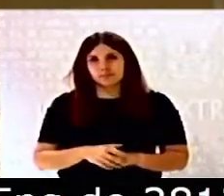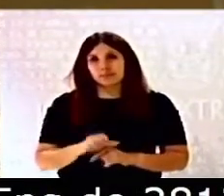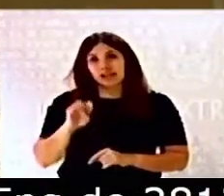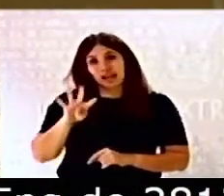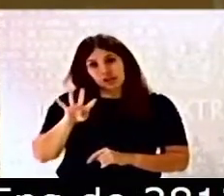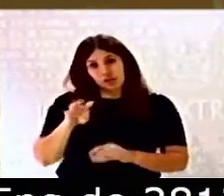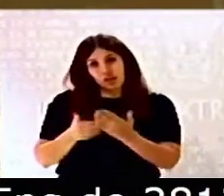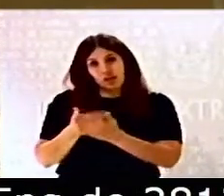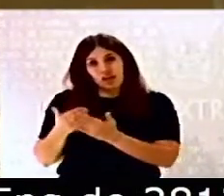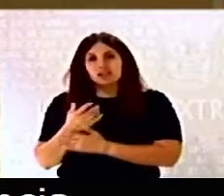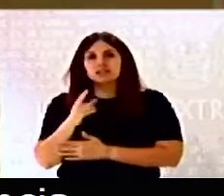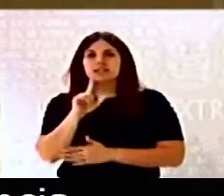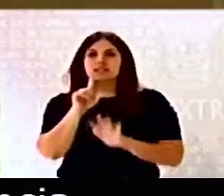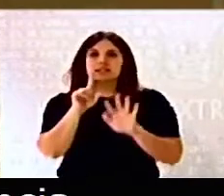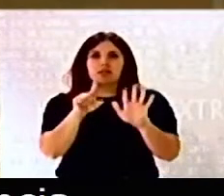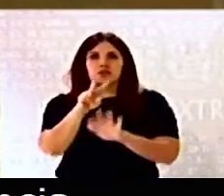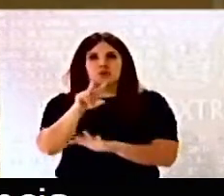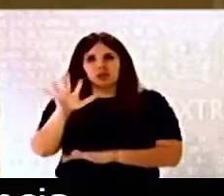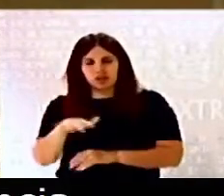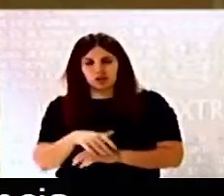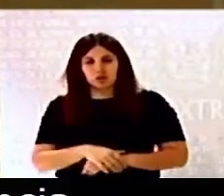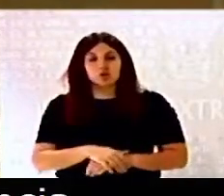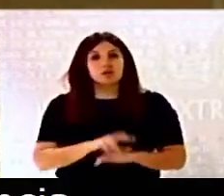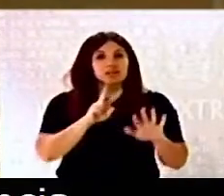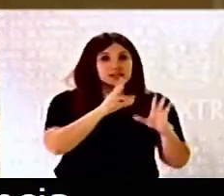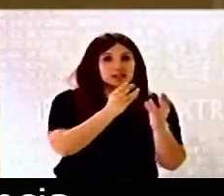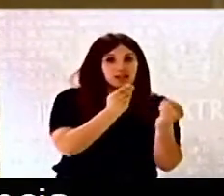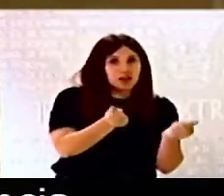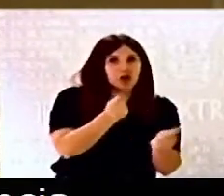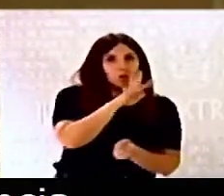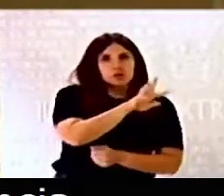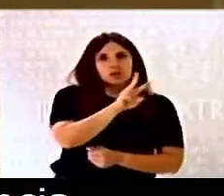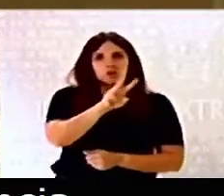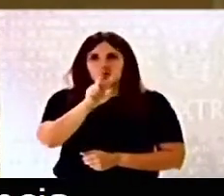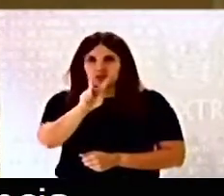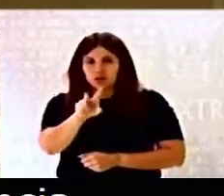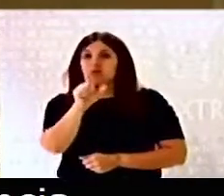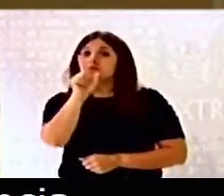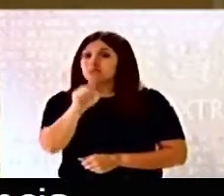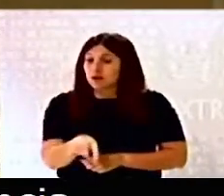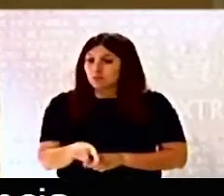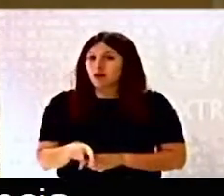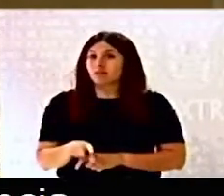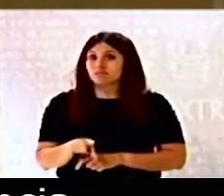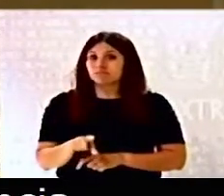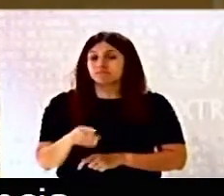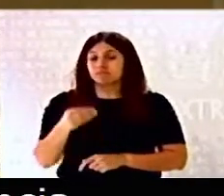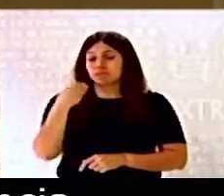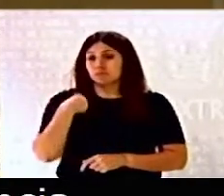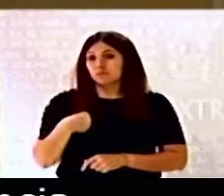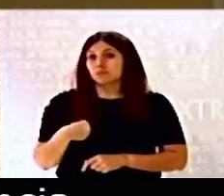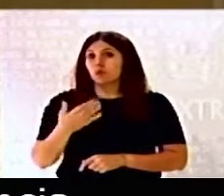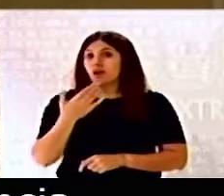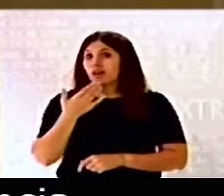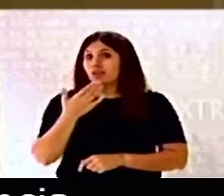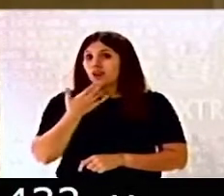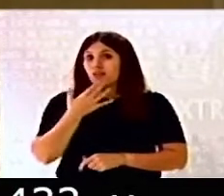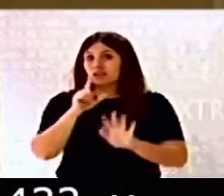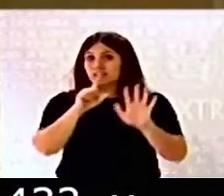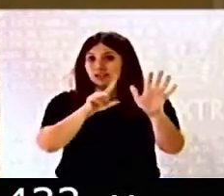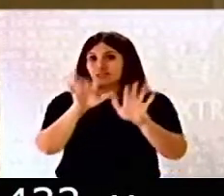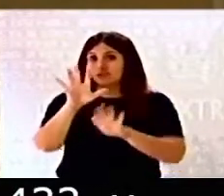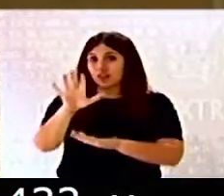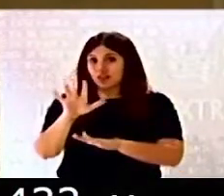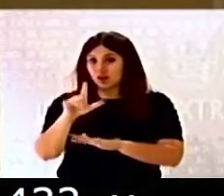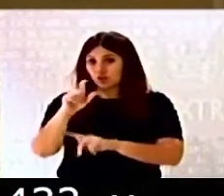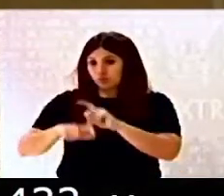625, a los 7 días de 432, pero también tiene una incidencia muy alta en mayores de 65